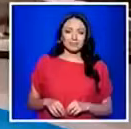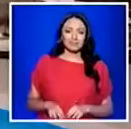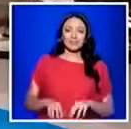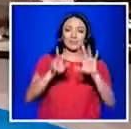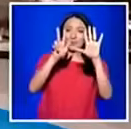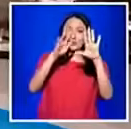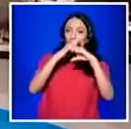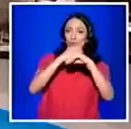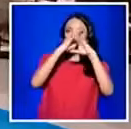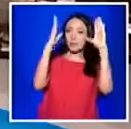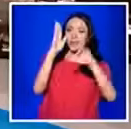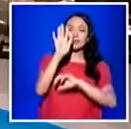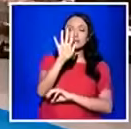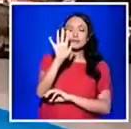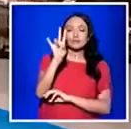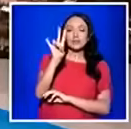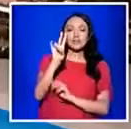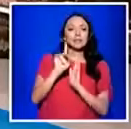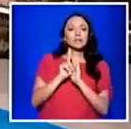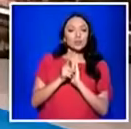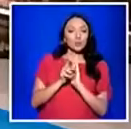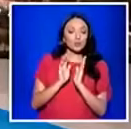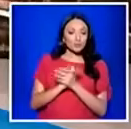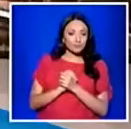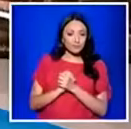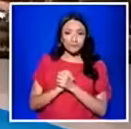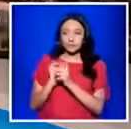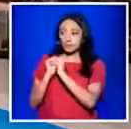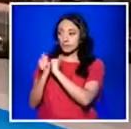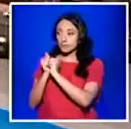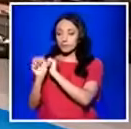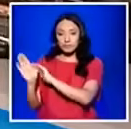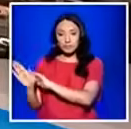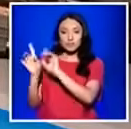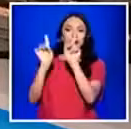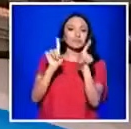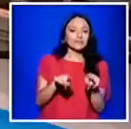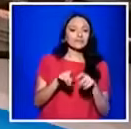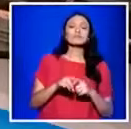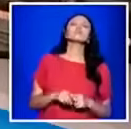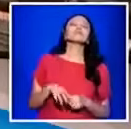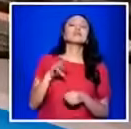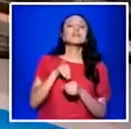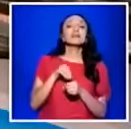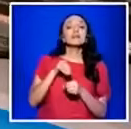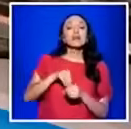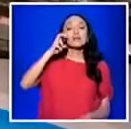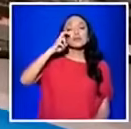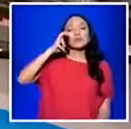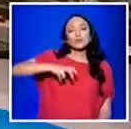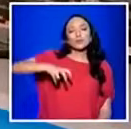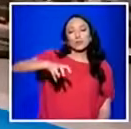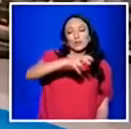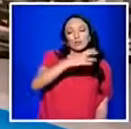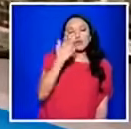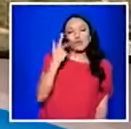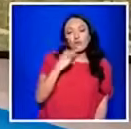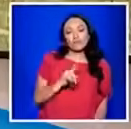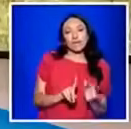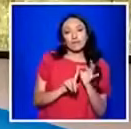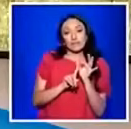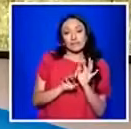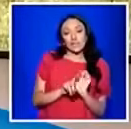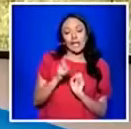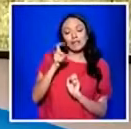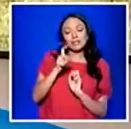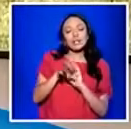De la mañana con 57 minutos y bueno, de los deportes pasamos ahora al turismo interno, sobre todo en esta fecha especial en la que debemos